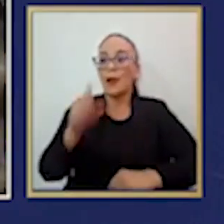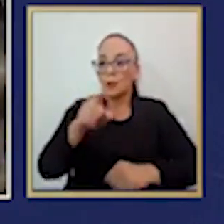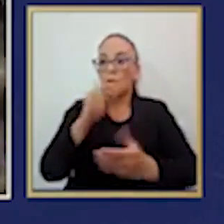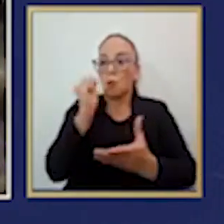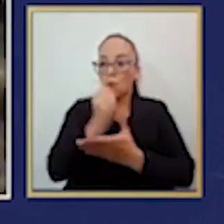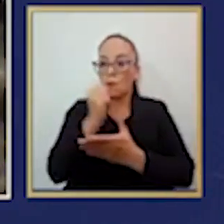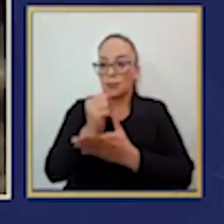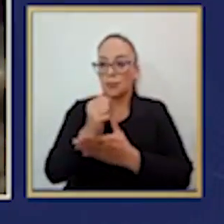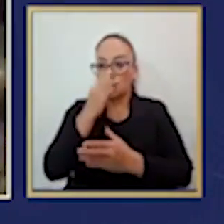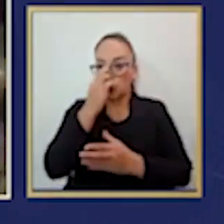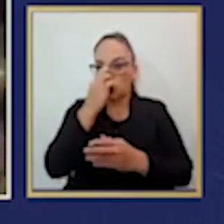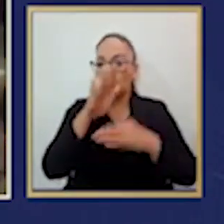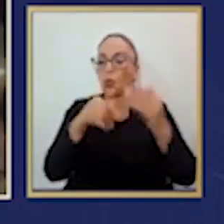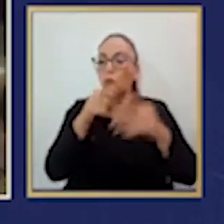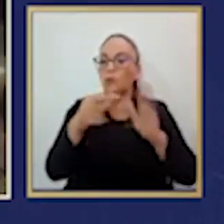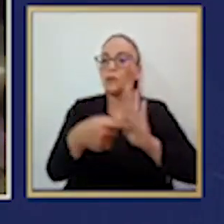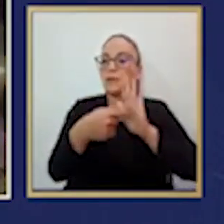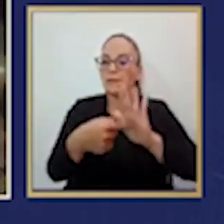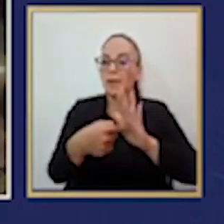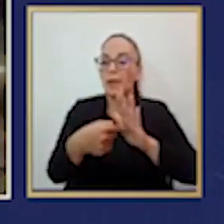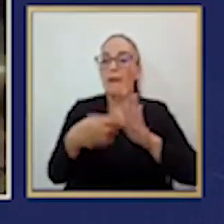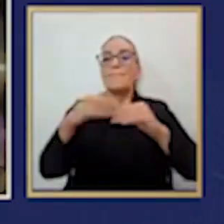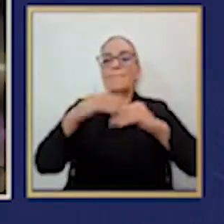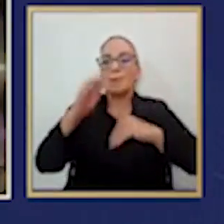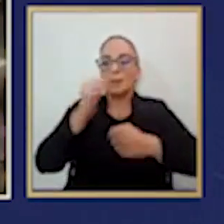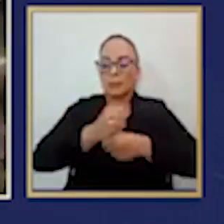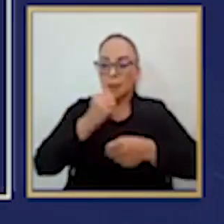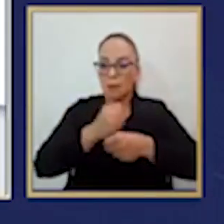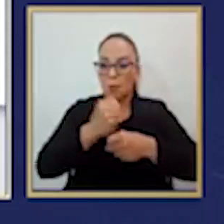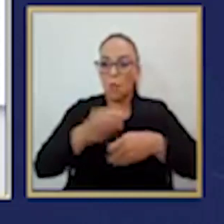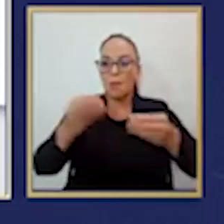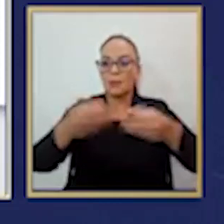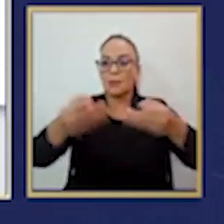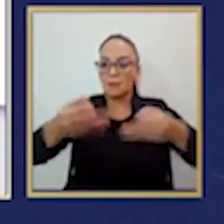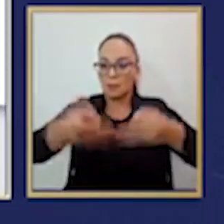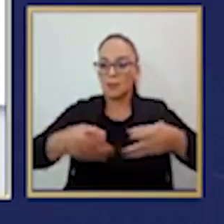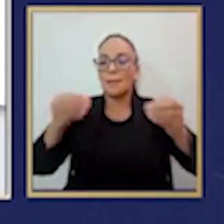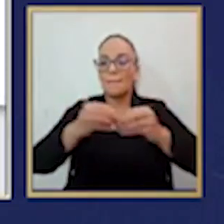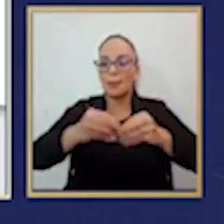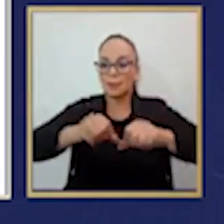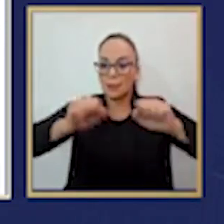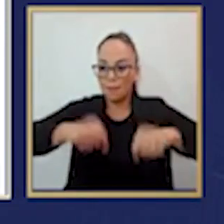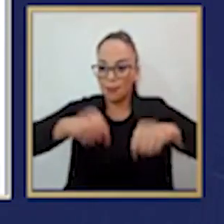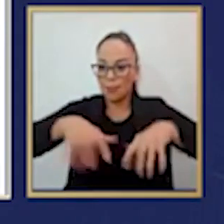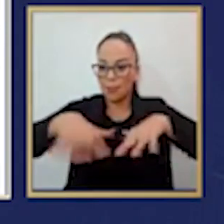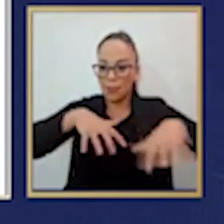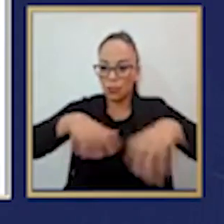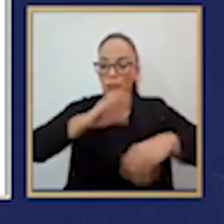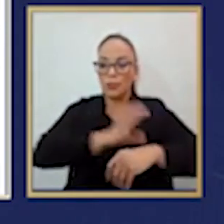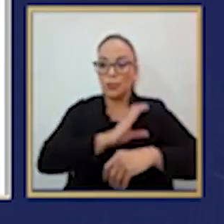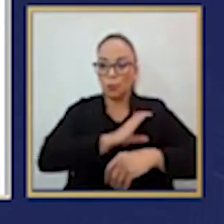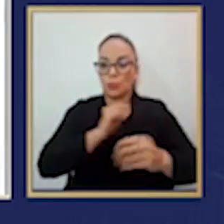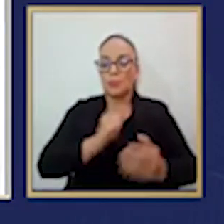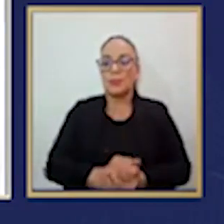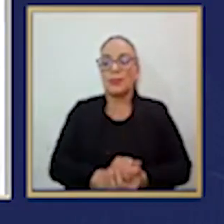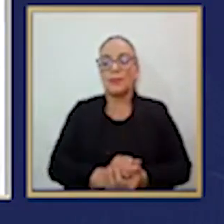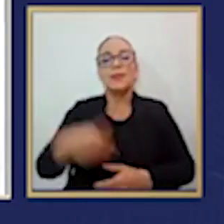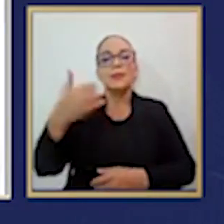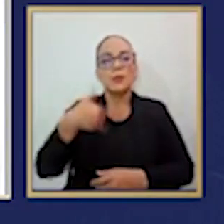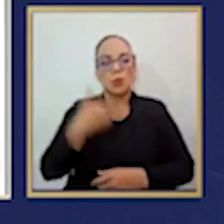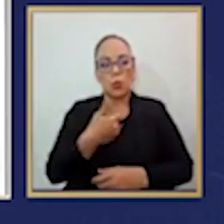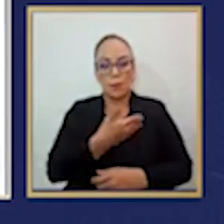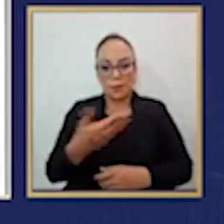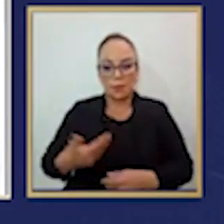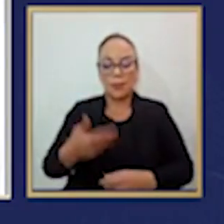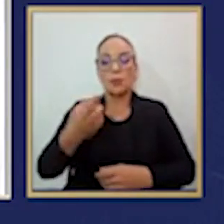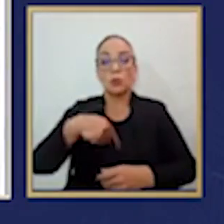Y esto refleja mayor trabajo, mayor eficiencia y mayor capacidad de reacción de la policía. Señor presidente, cortamos